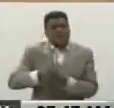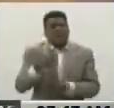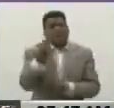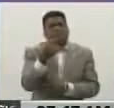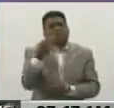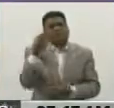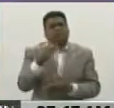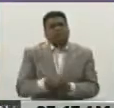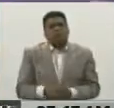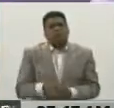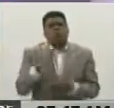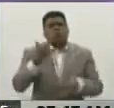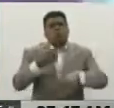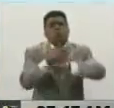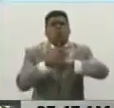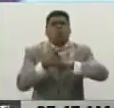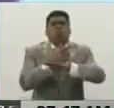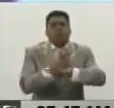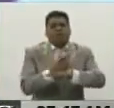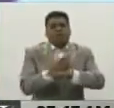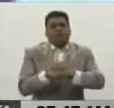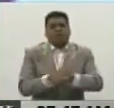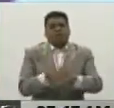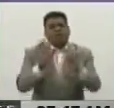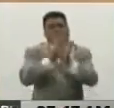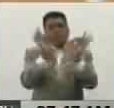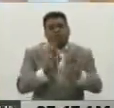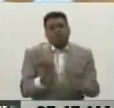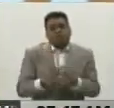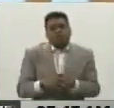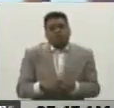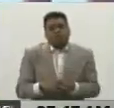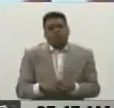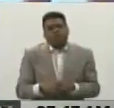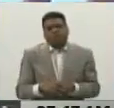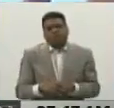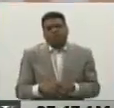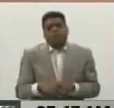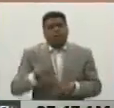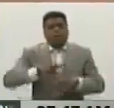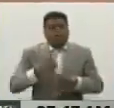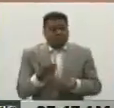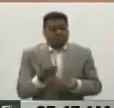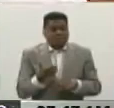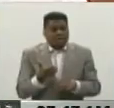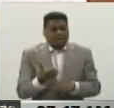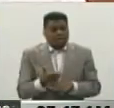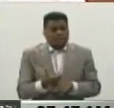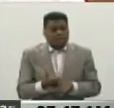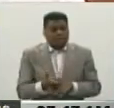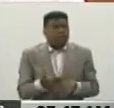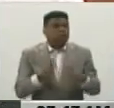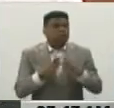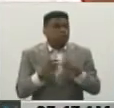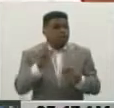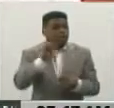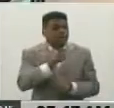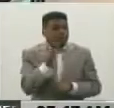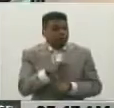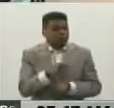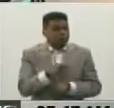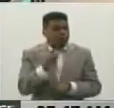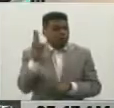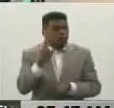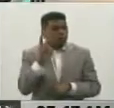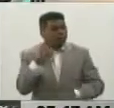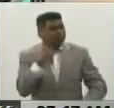hacer el Estado para controlar ese tipo de situaciones? ¿Cómo hacer para que se lleven las herramientas quienes están capacitándose actualmente a través de la